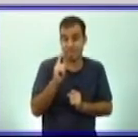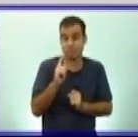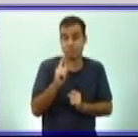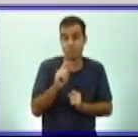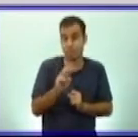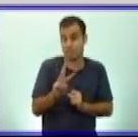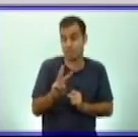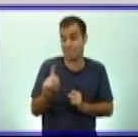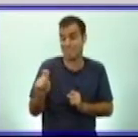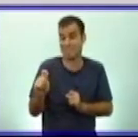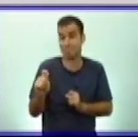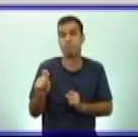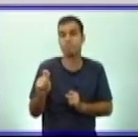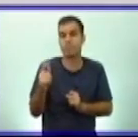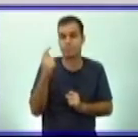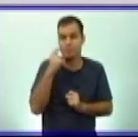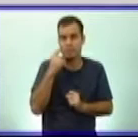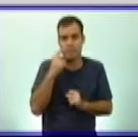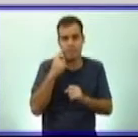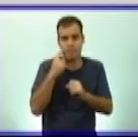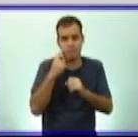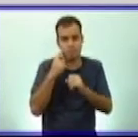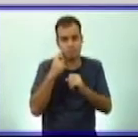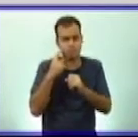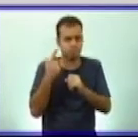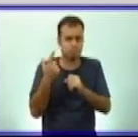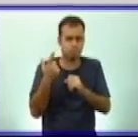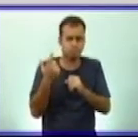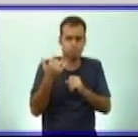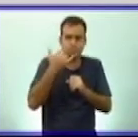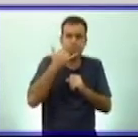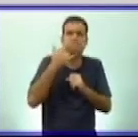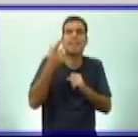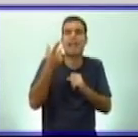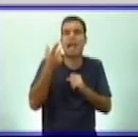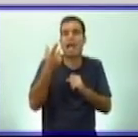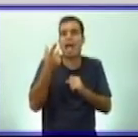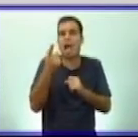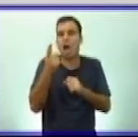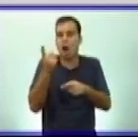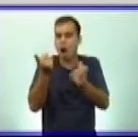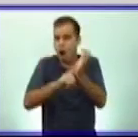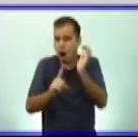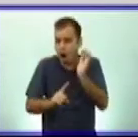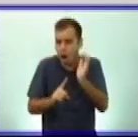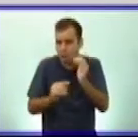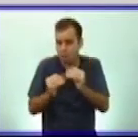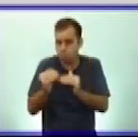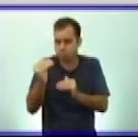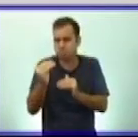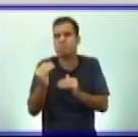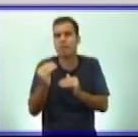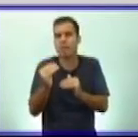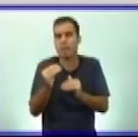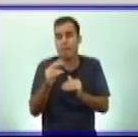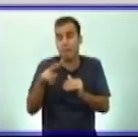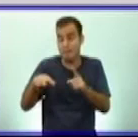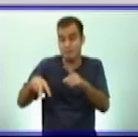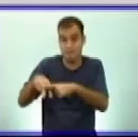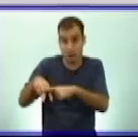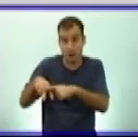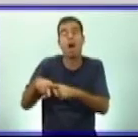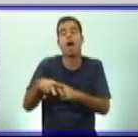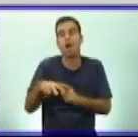estaría desfasada respecto a la corriente en pi sobre 2 radianes. Recuerden ustedes que nosotros podemos